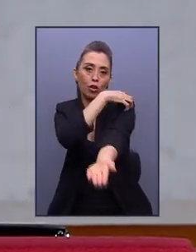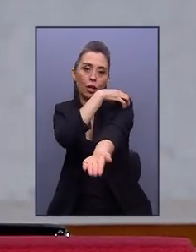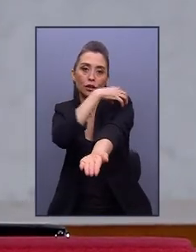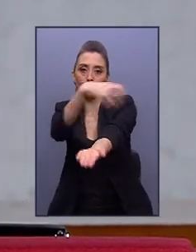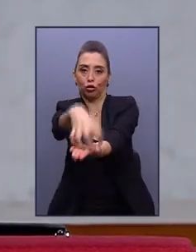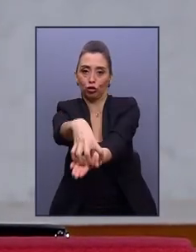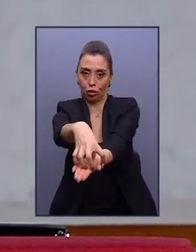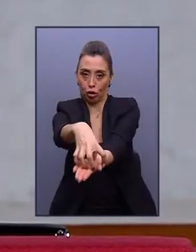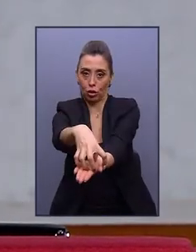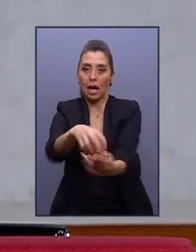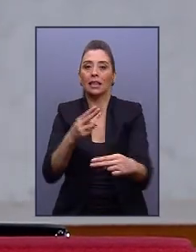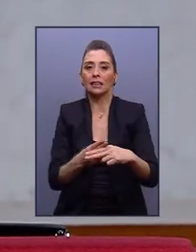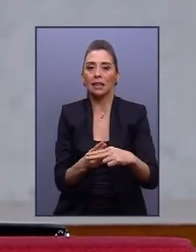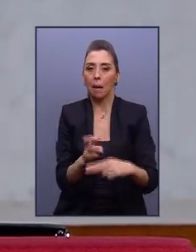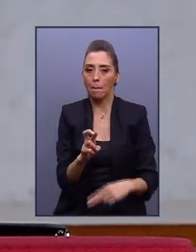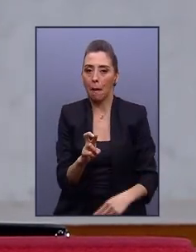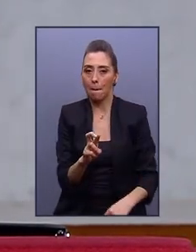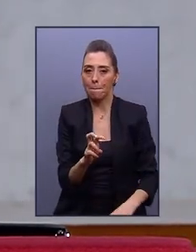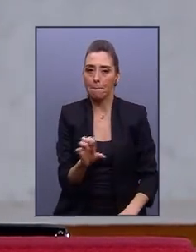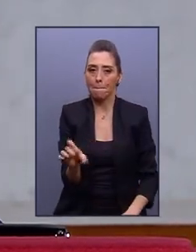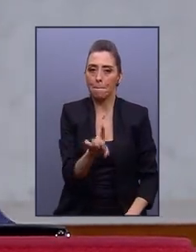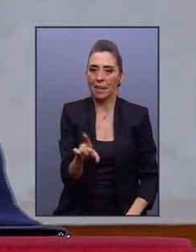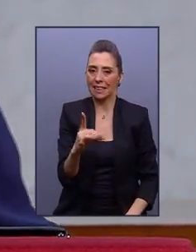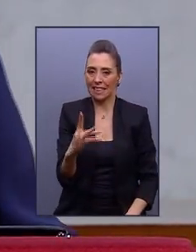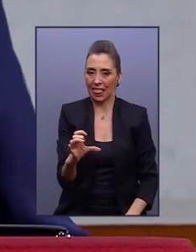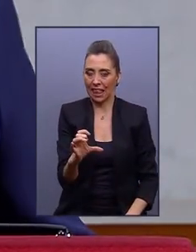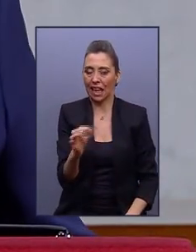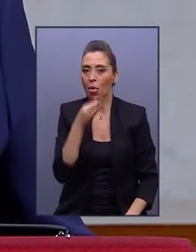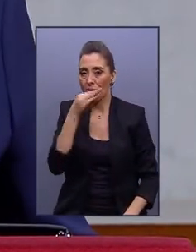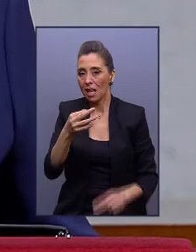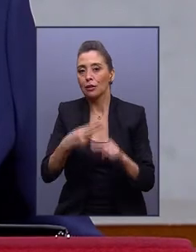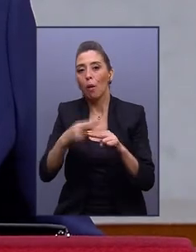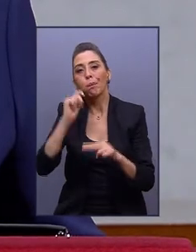Extremas, PESDE, como le dicen en las zonas extremas.